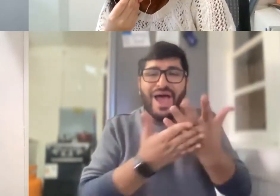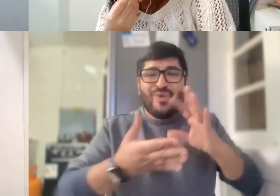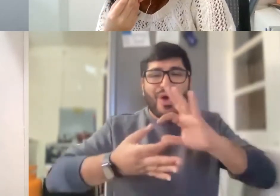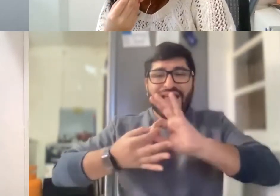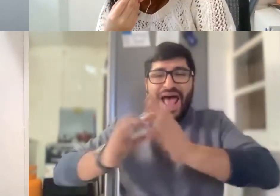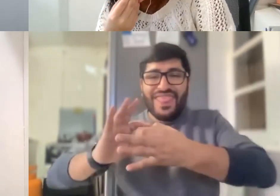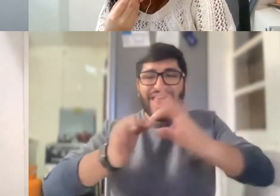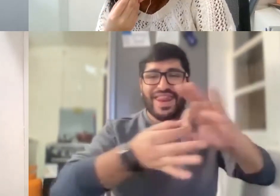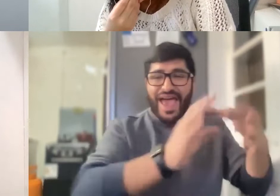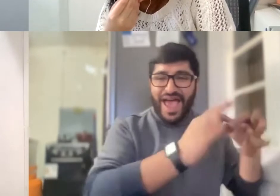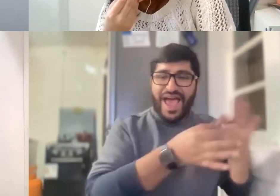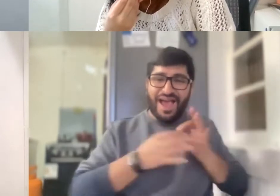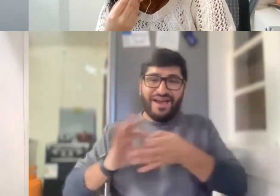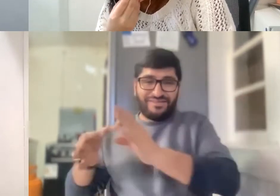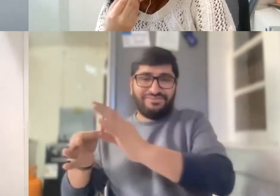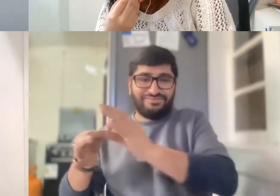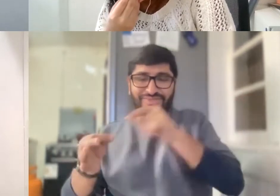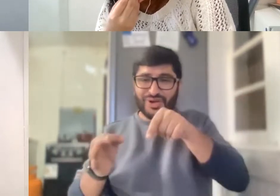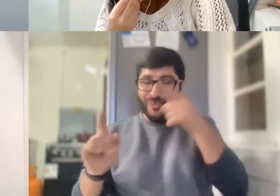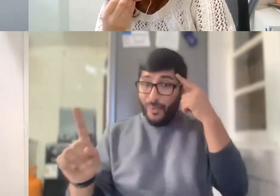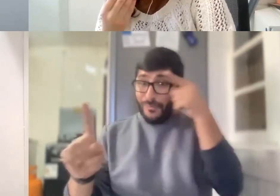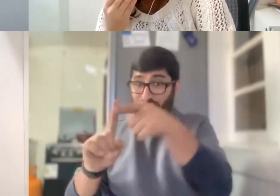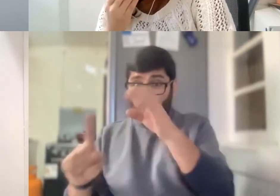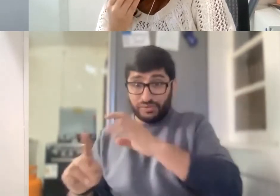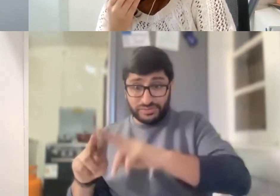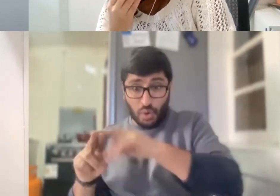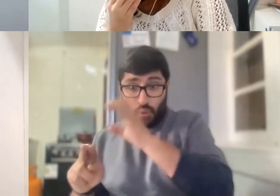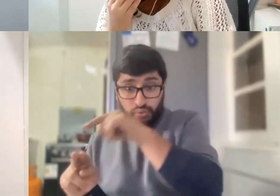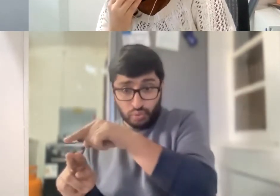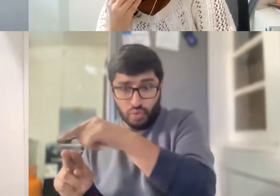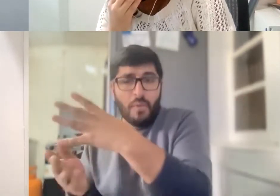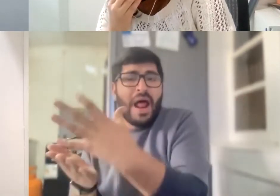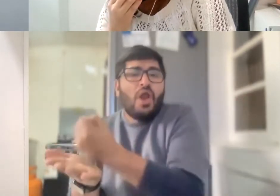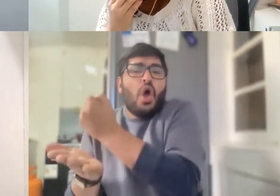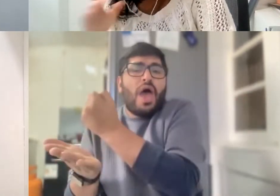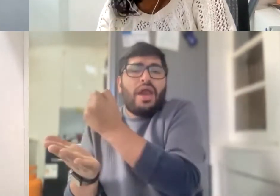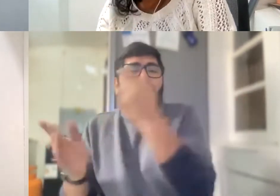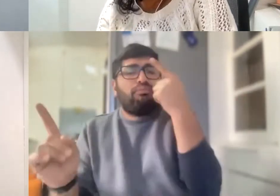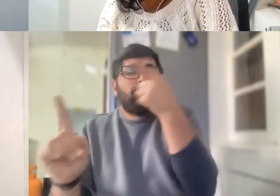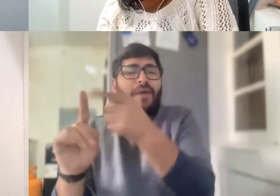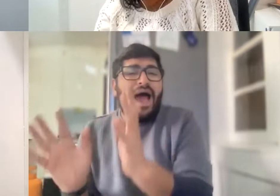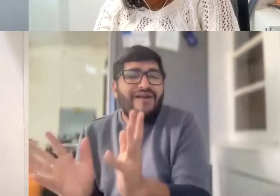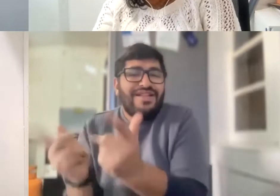Sí, dice, sí, hay una forma, hay una metodología. Este curso,